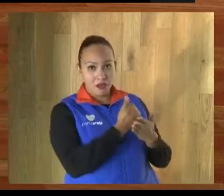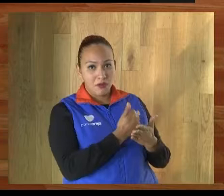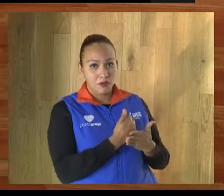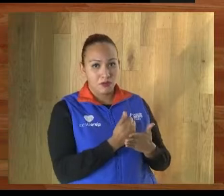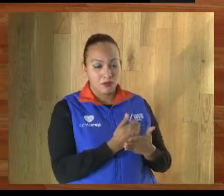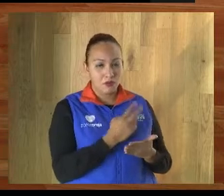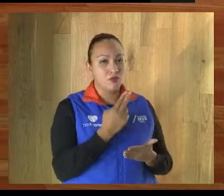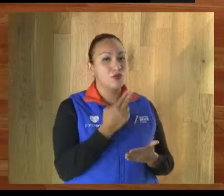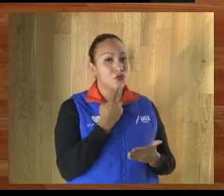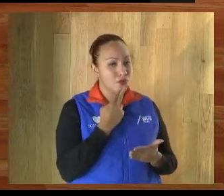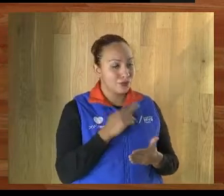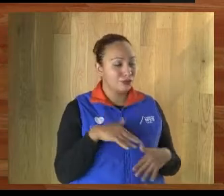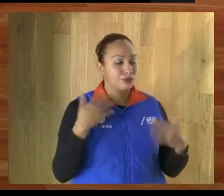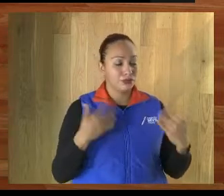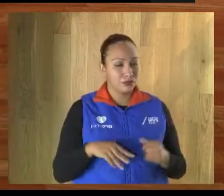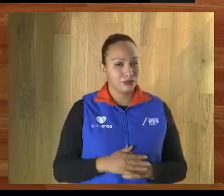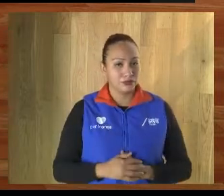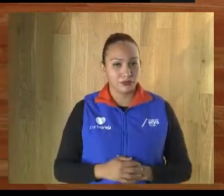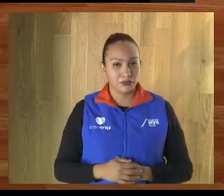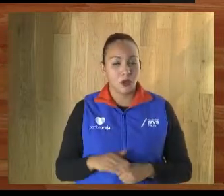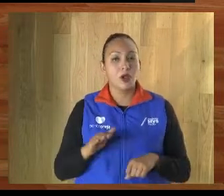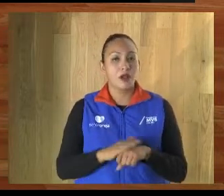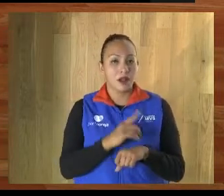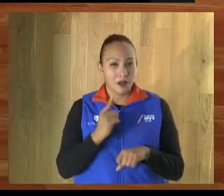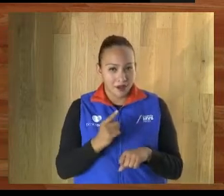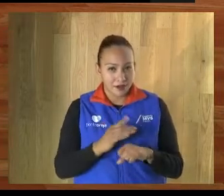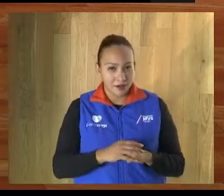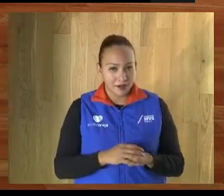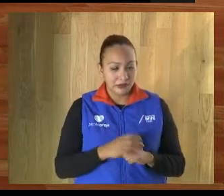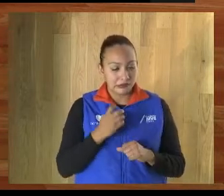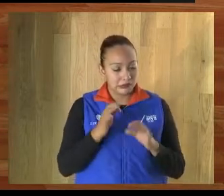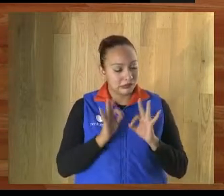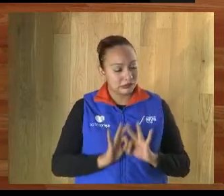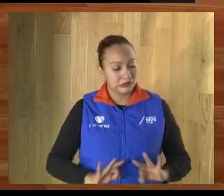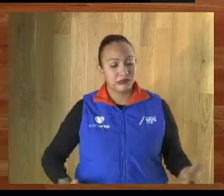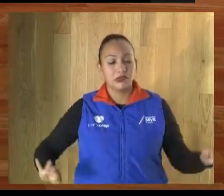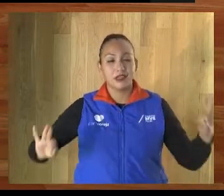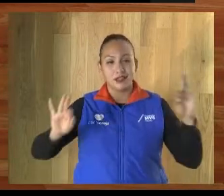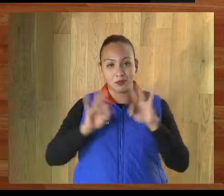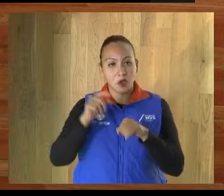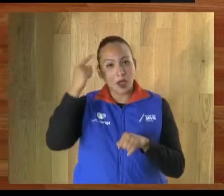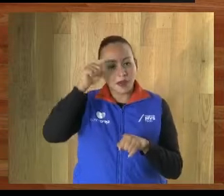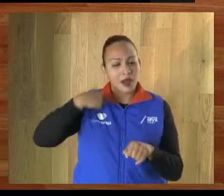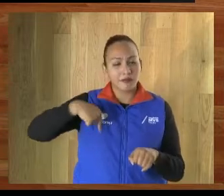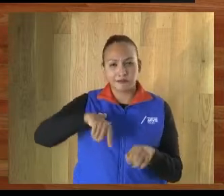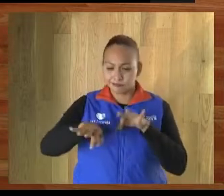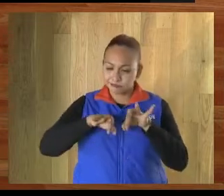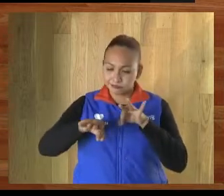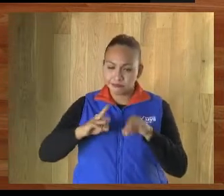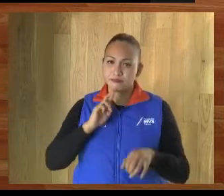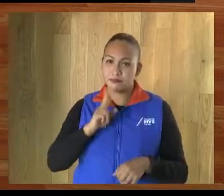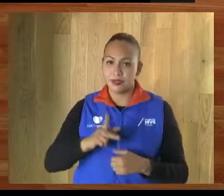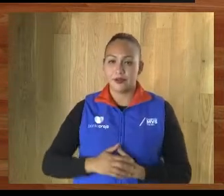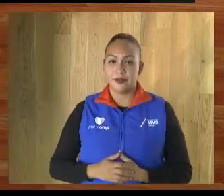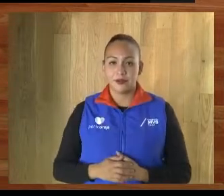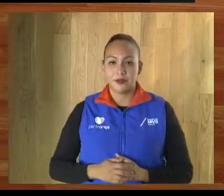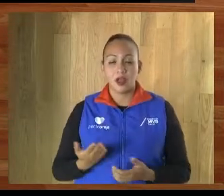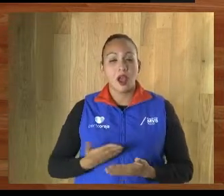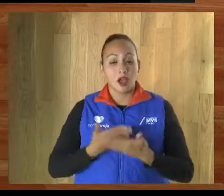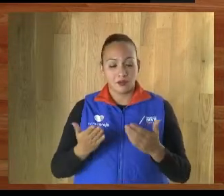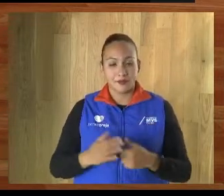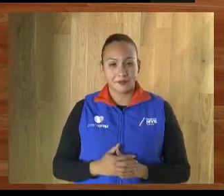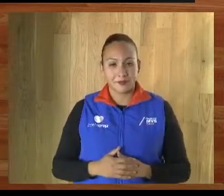hacen lo correcto, pues es fundamental. Entonces, la